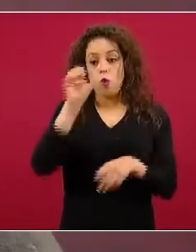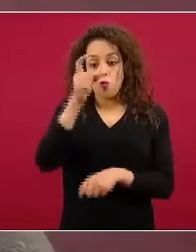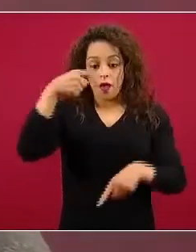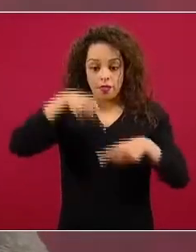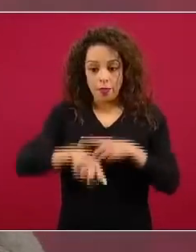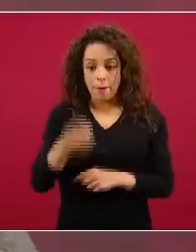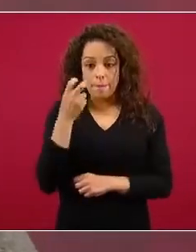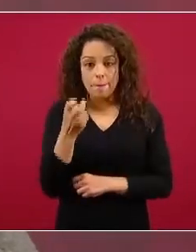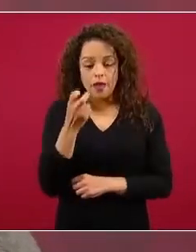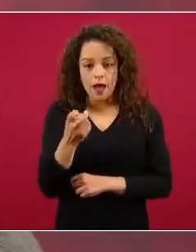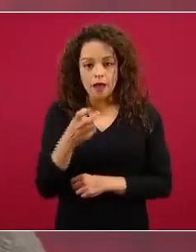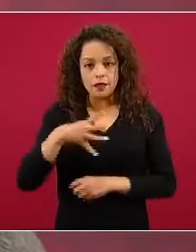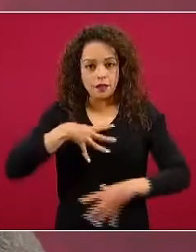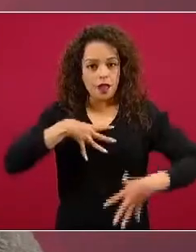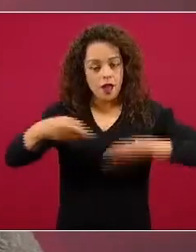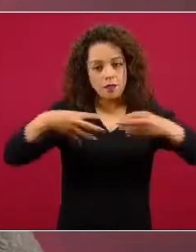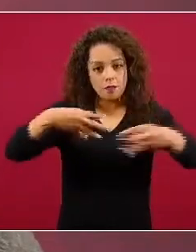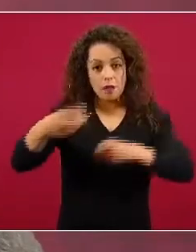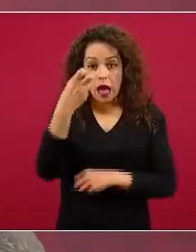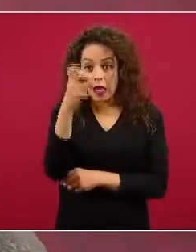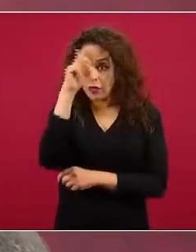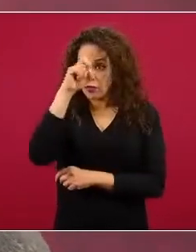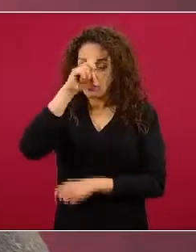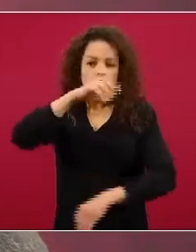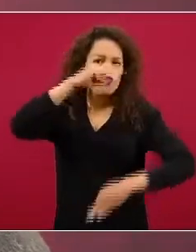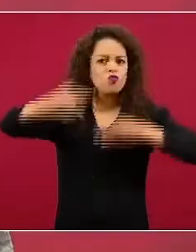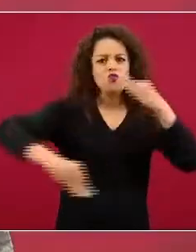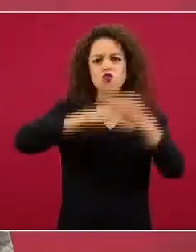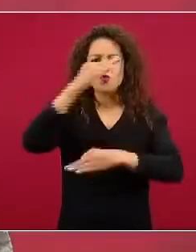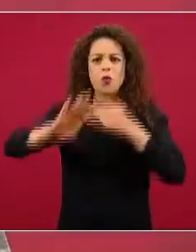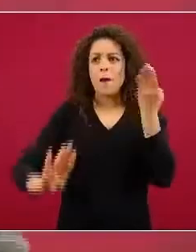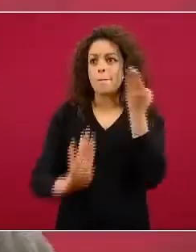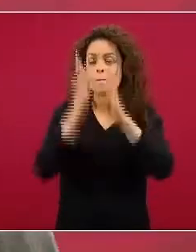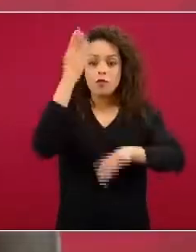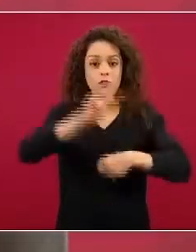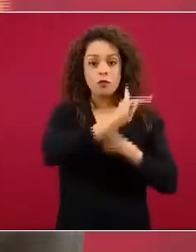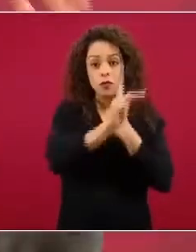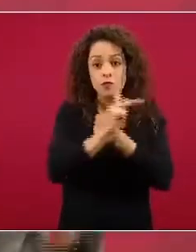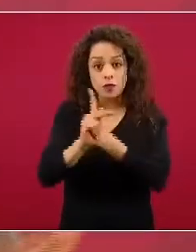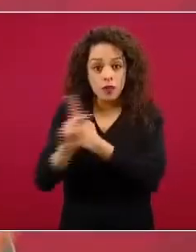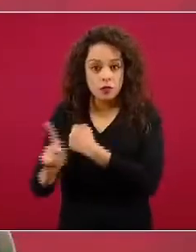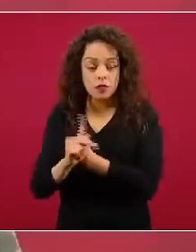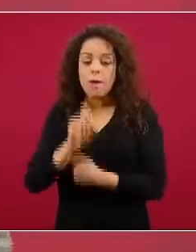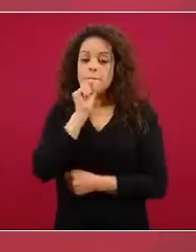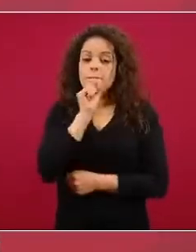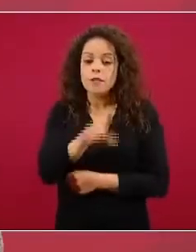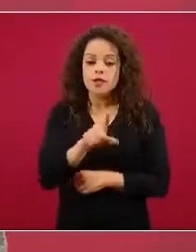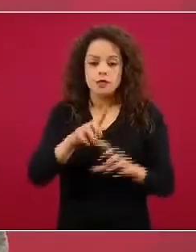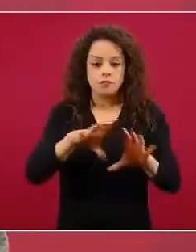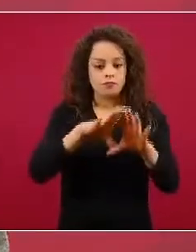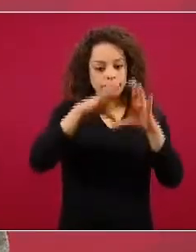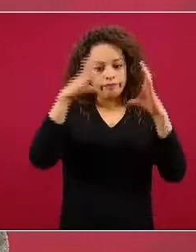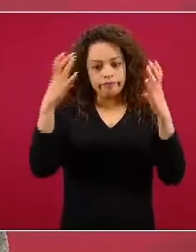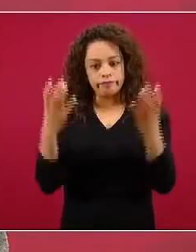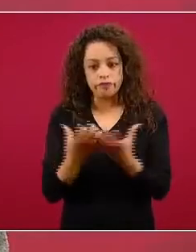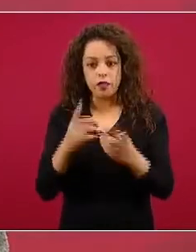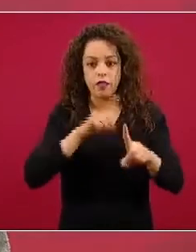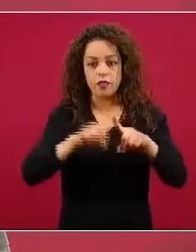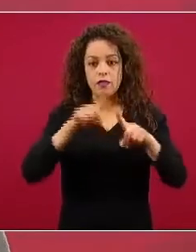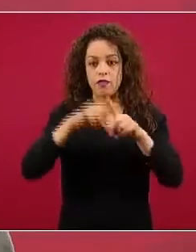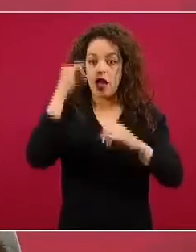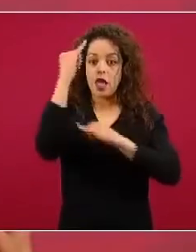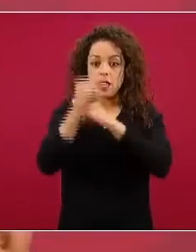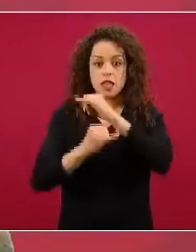que hay en todos, absolutamente todos los países del mundo, e incluso a nivel global, los organismos